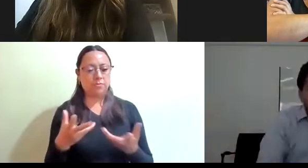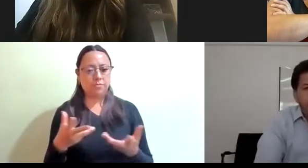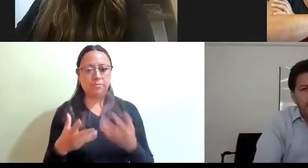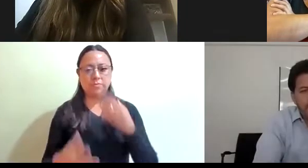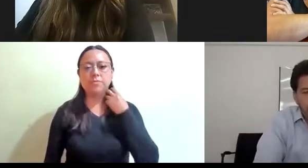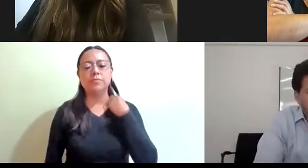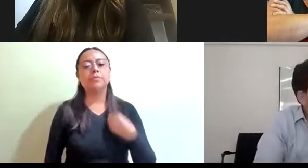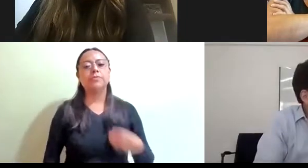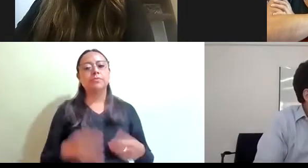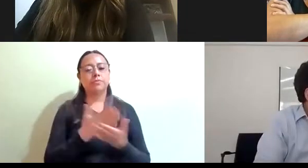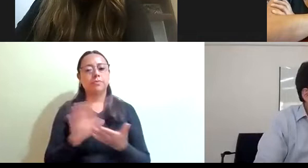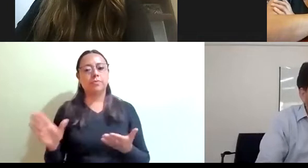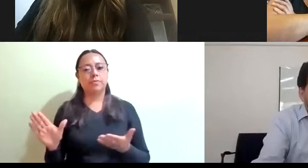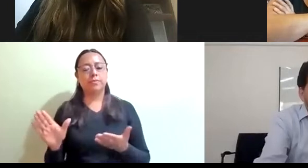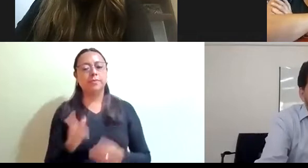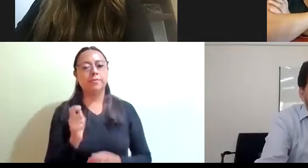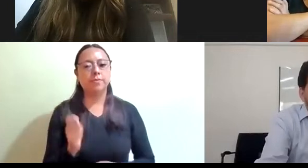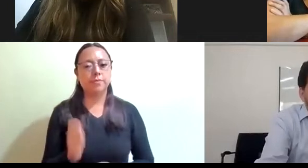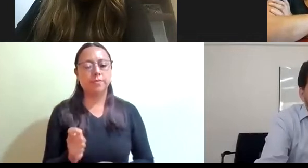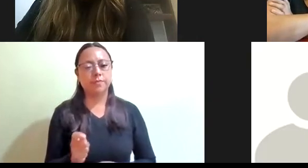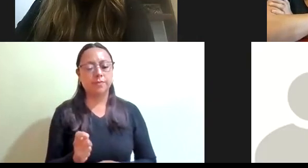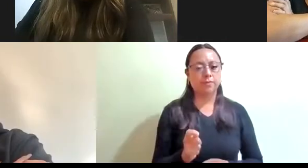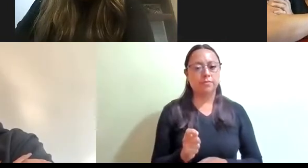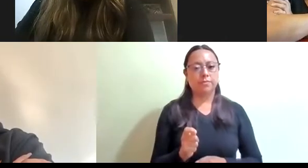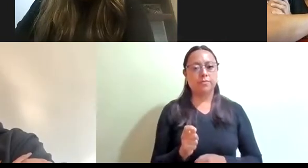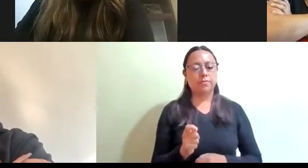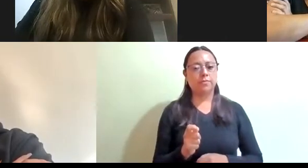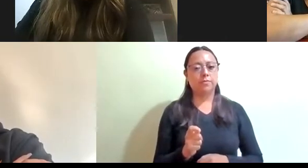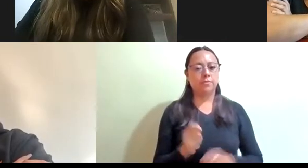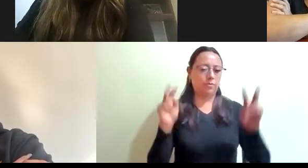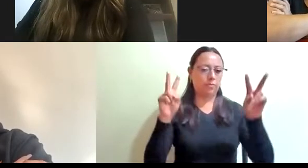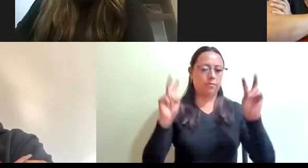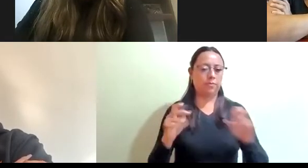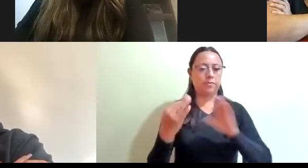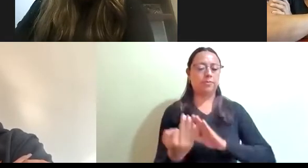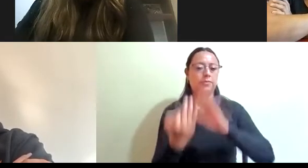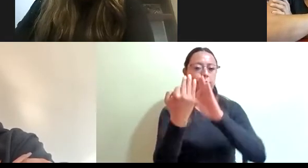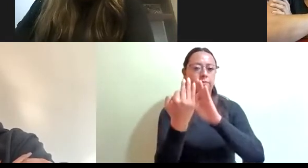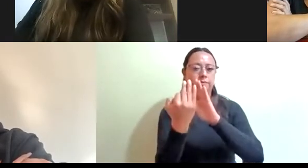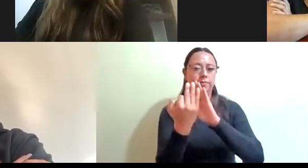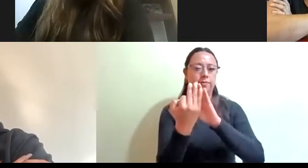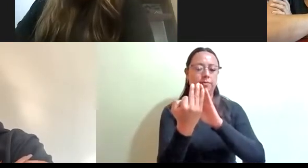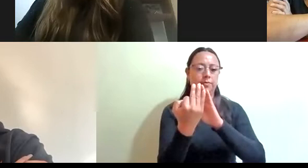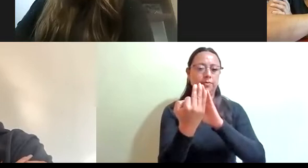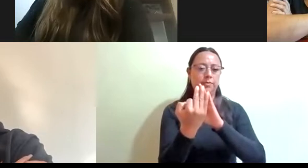lo otro en relación a la comparecencia del